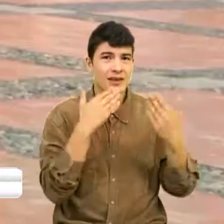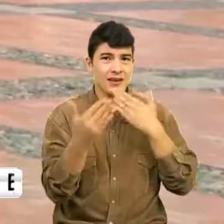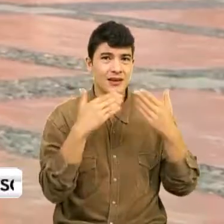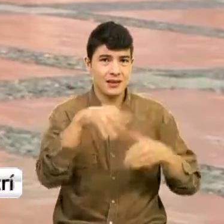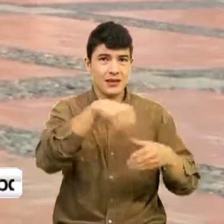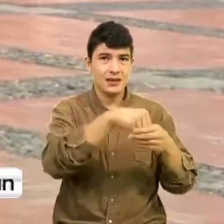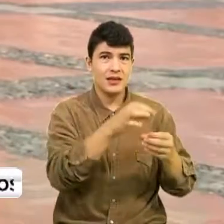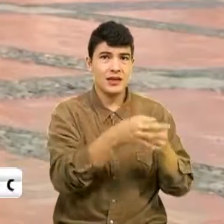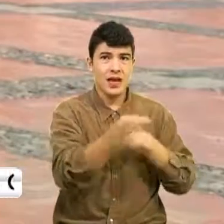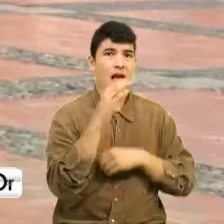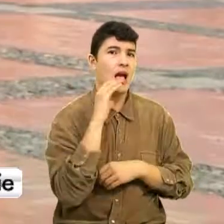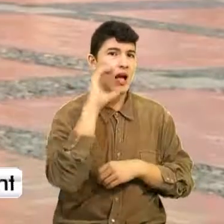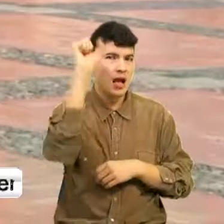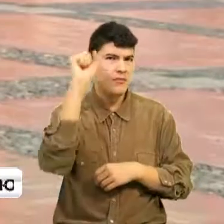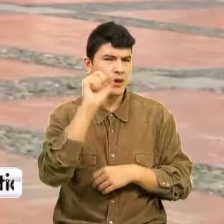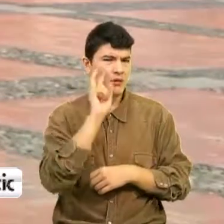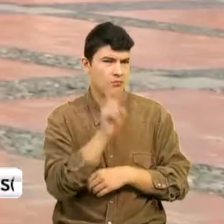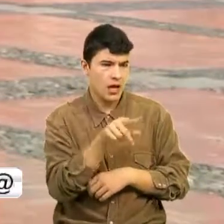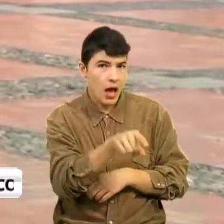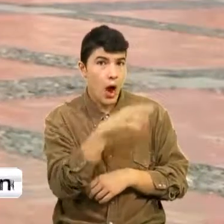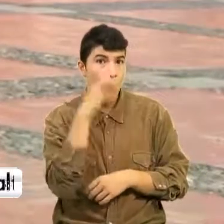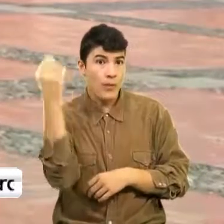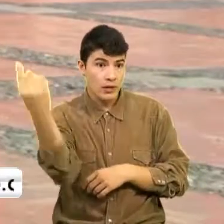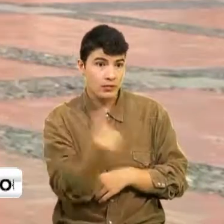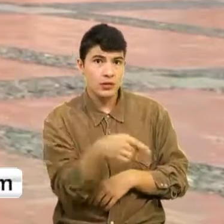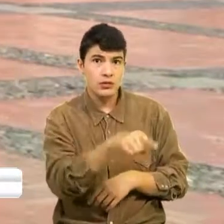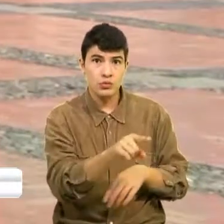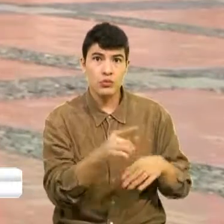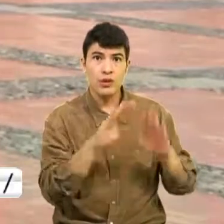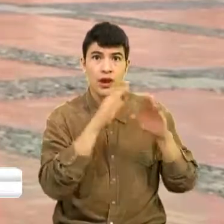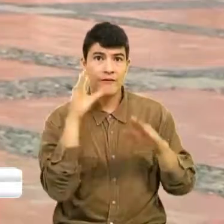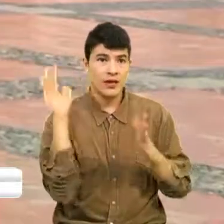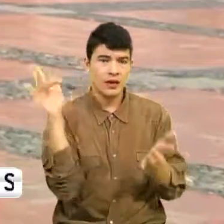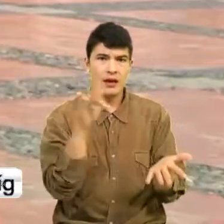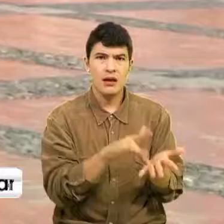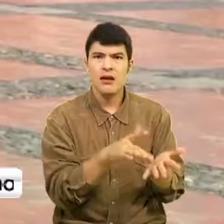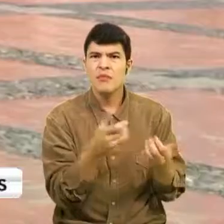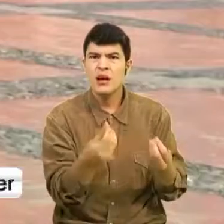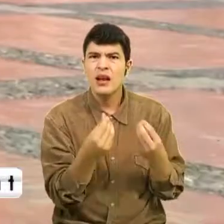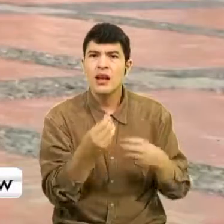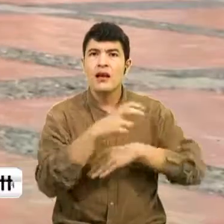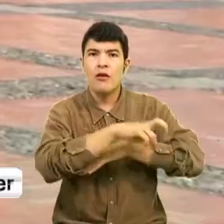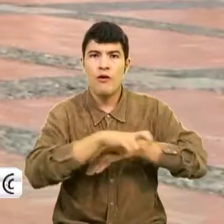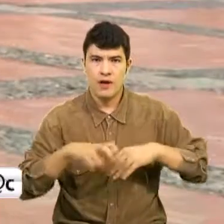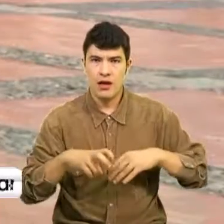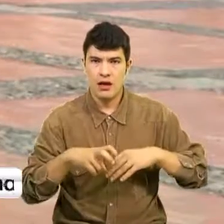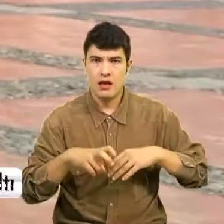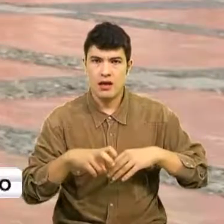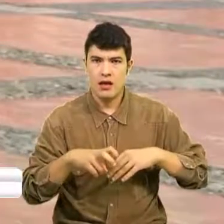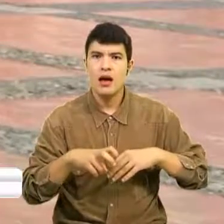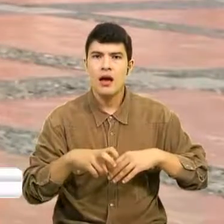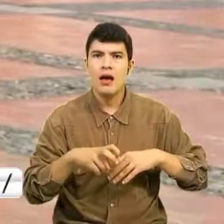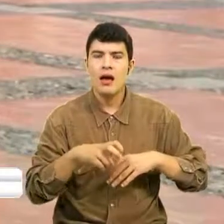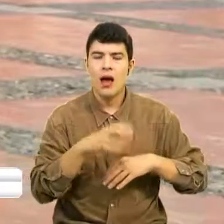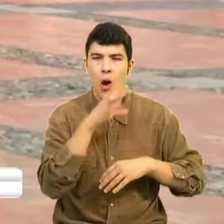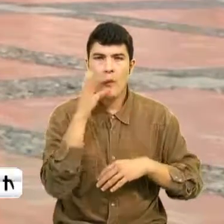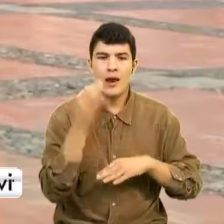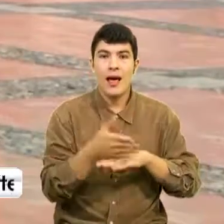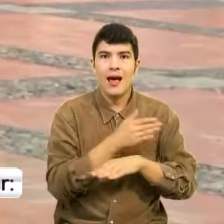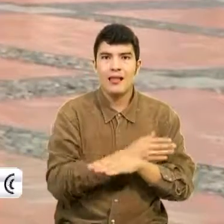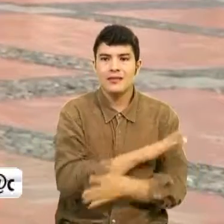del carmen se percató que hombres armados habían llegado hasta su predio seguramente aportar unas pertenencias con las que él hacía unas horas